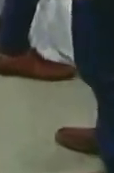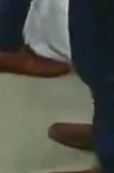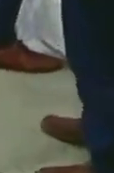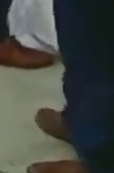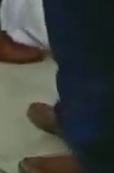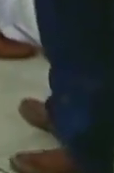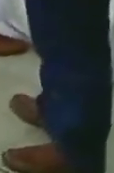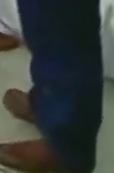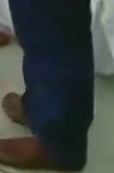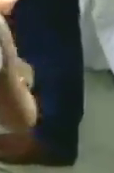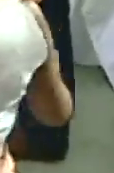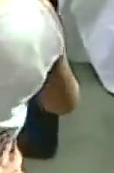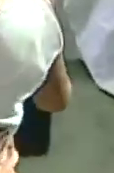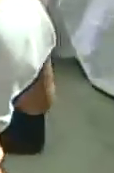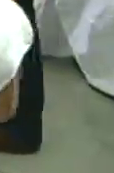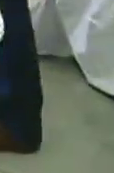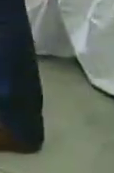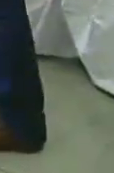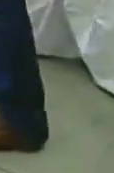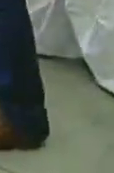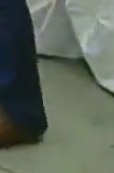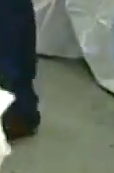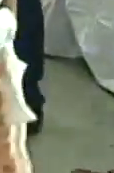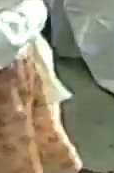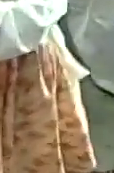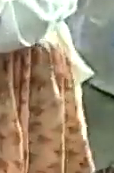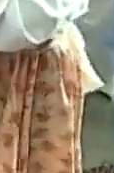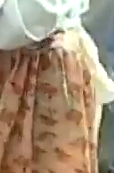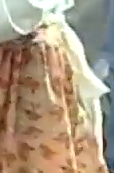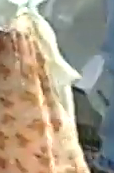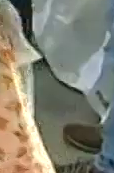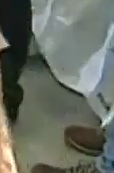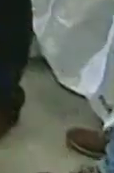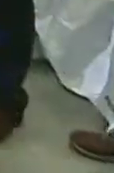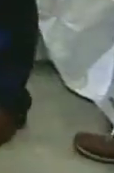América Latina, como lo es este lugar.